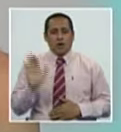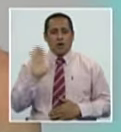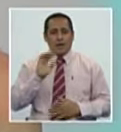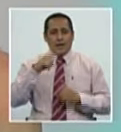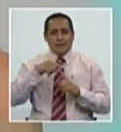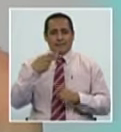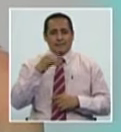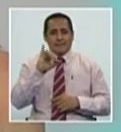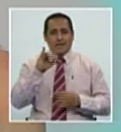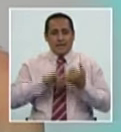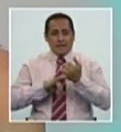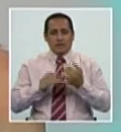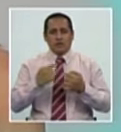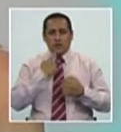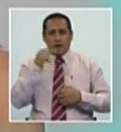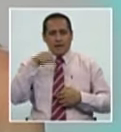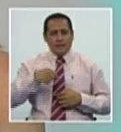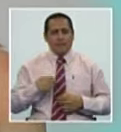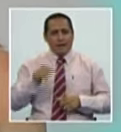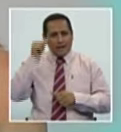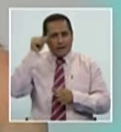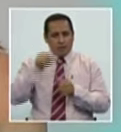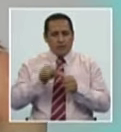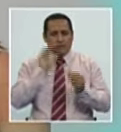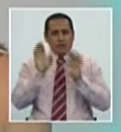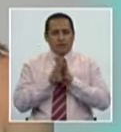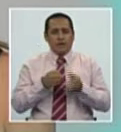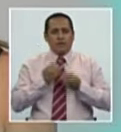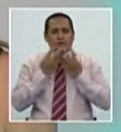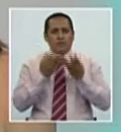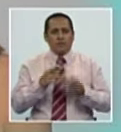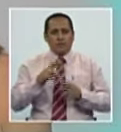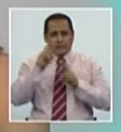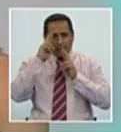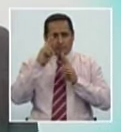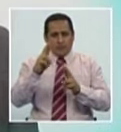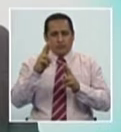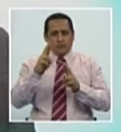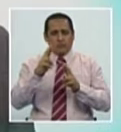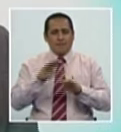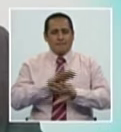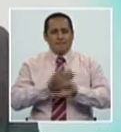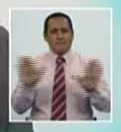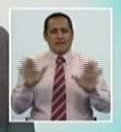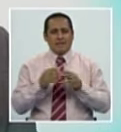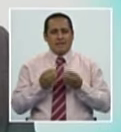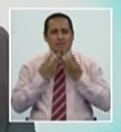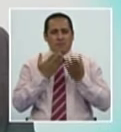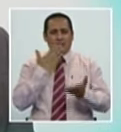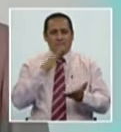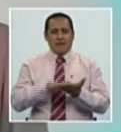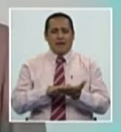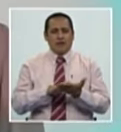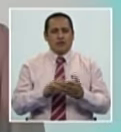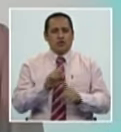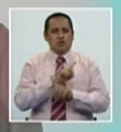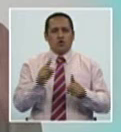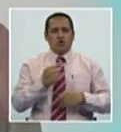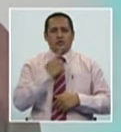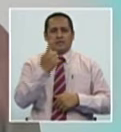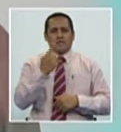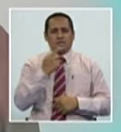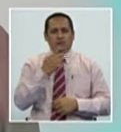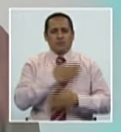Hola, soy Thaís Casalino y estoy aquí para hacerles recordar la campaña Dígalo con Respeto. Basta de expresarnos mal. No se